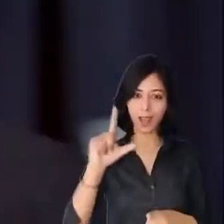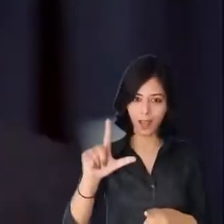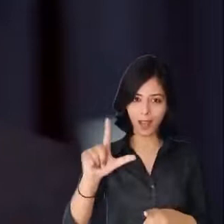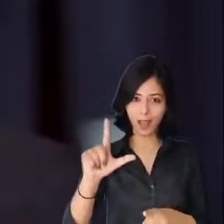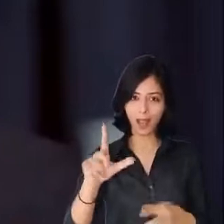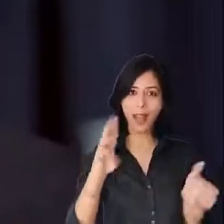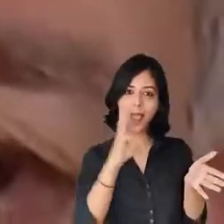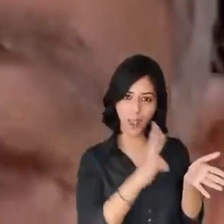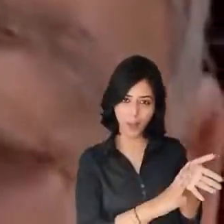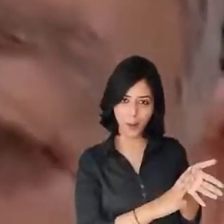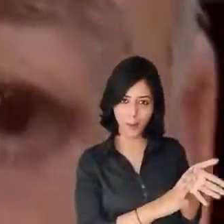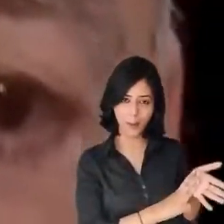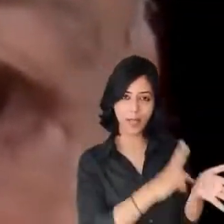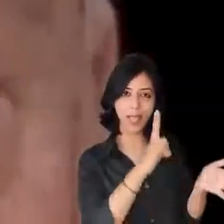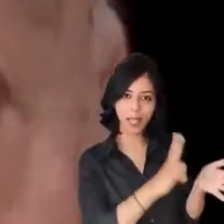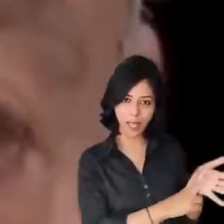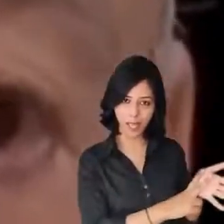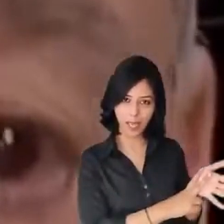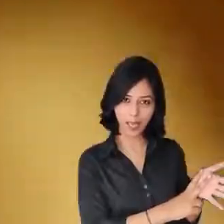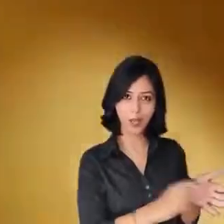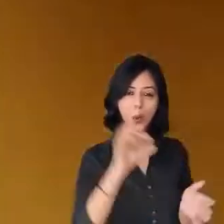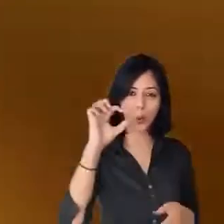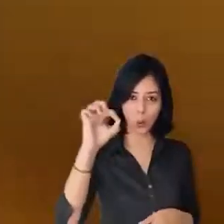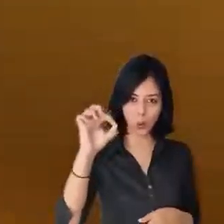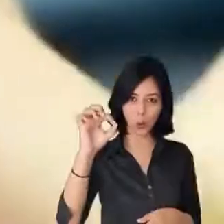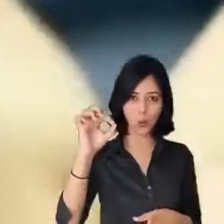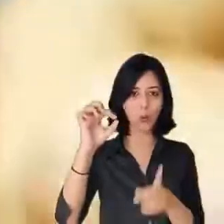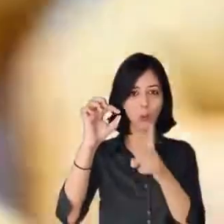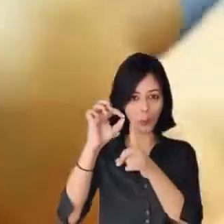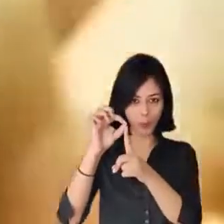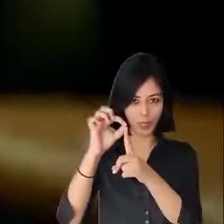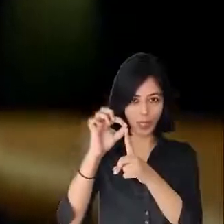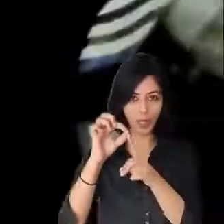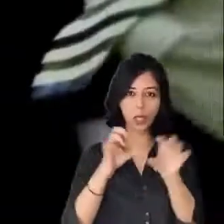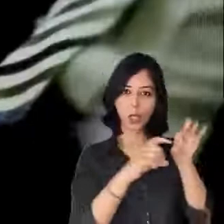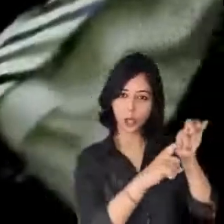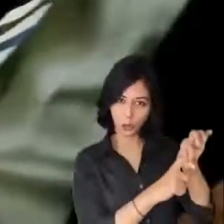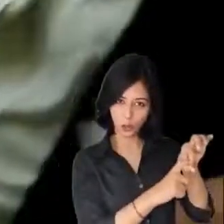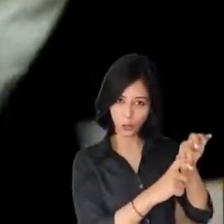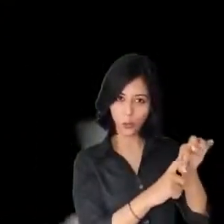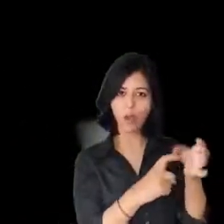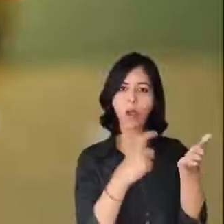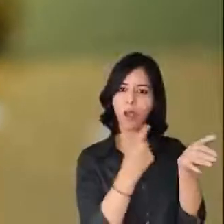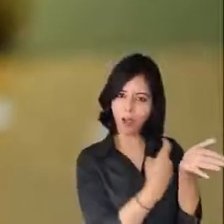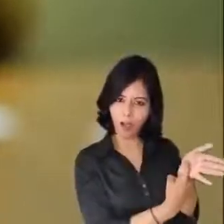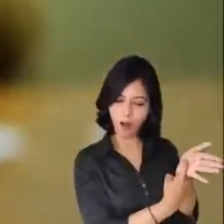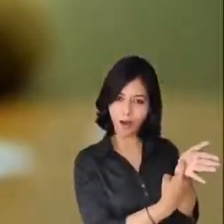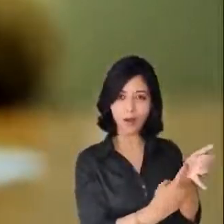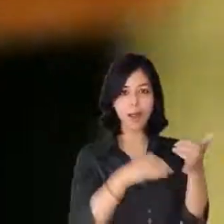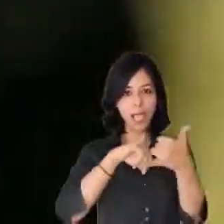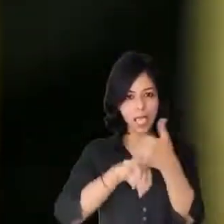al jovencito y no parecía quedarse quieto. Estaba nervioso y no dejaba de moverse y pensé, vaya. El